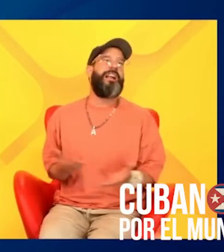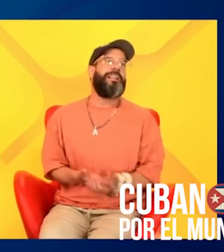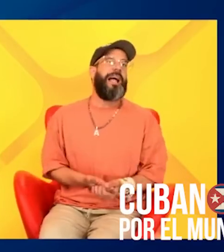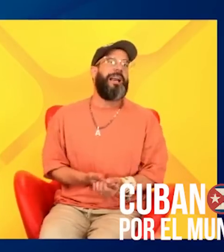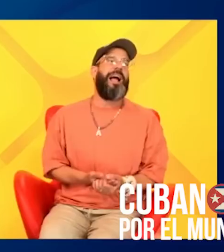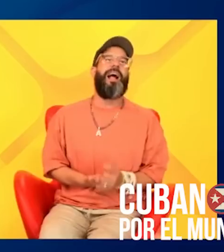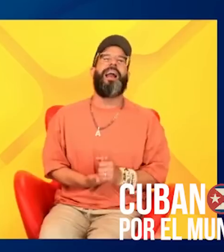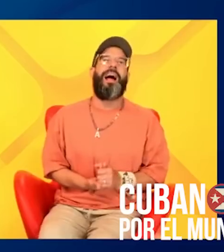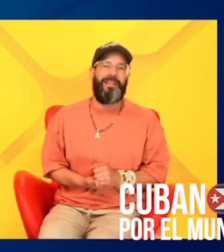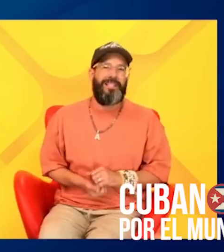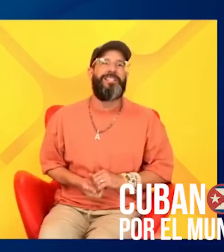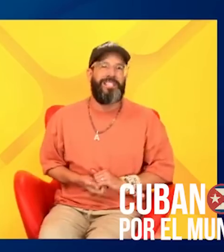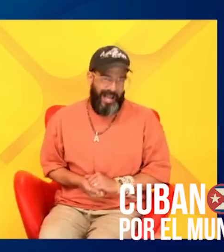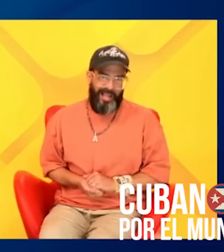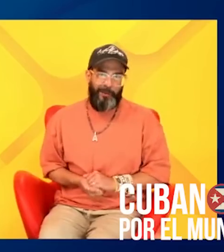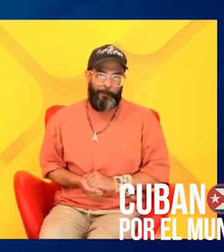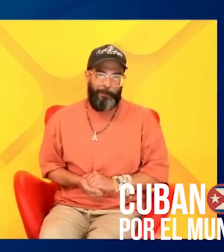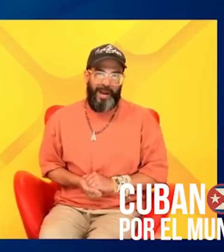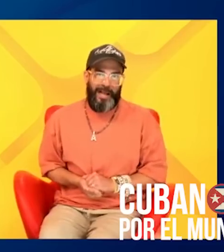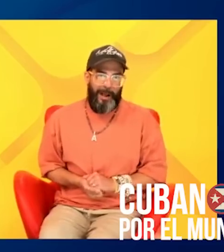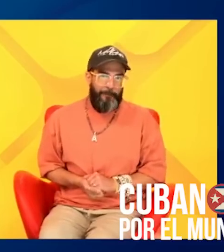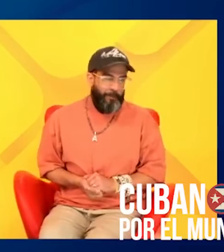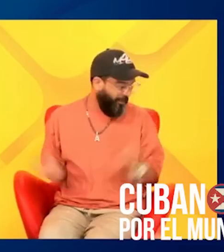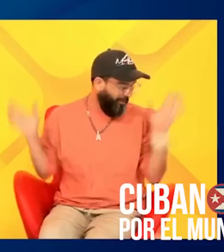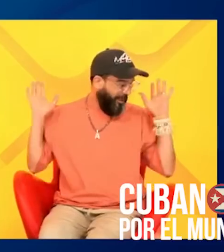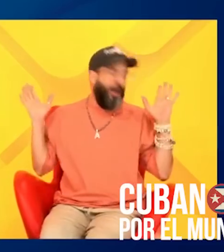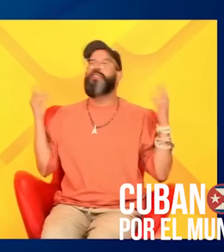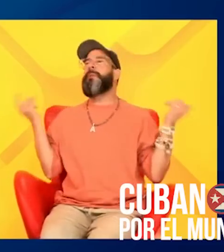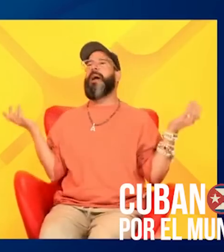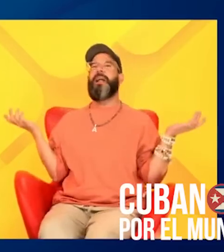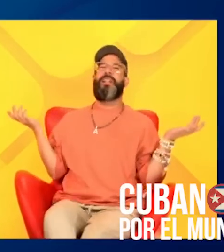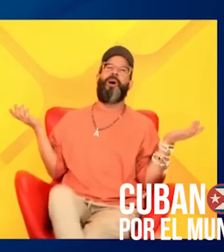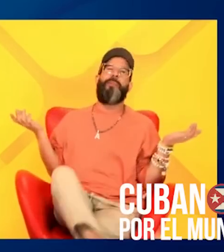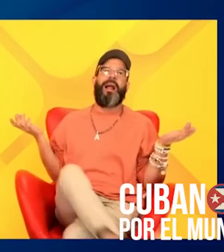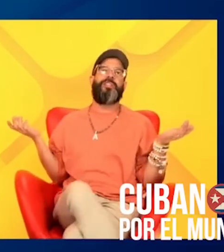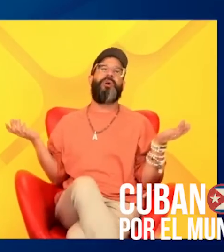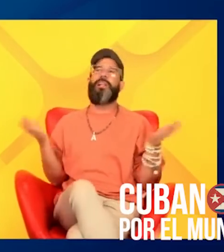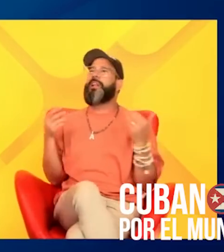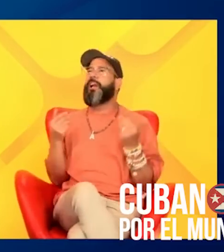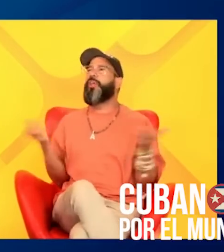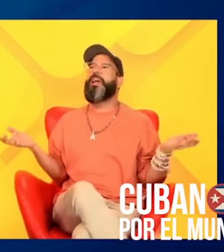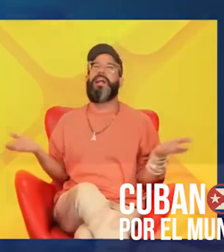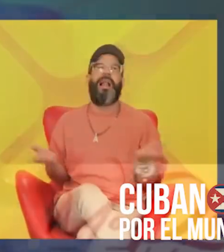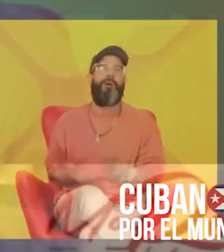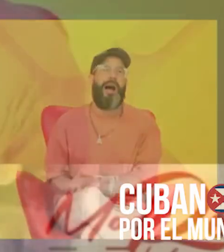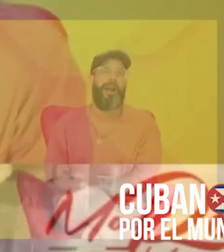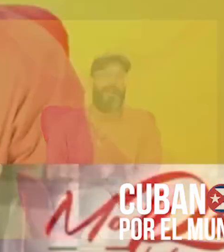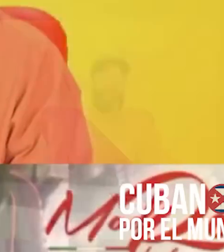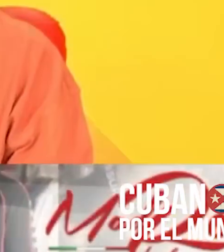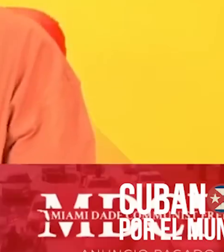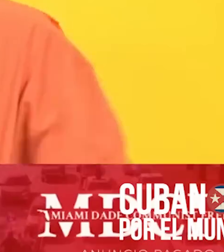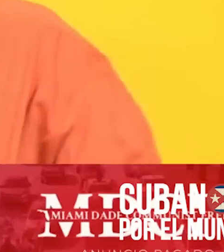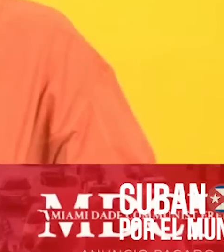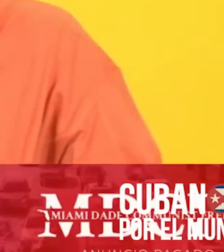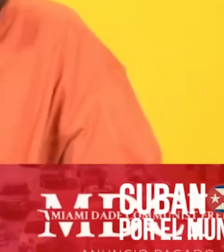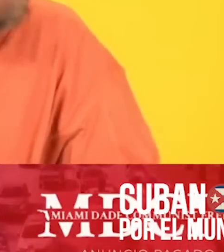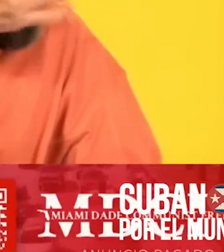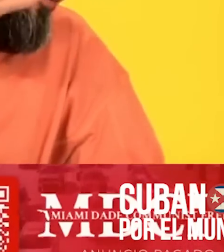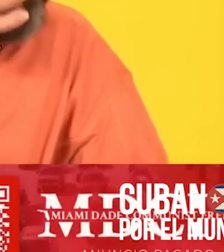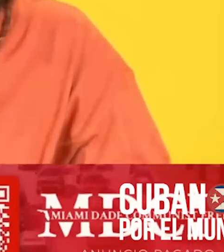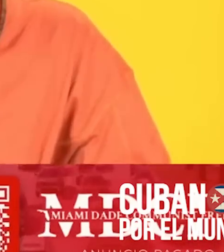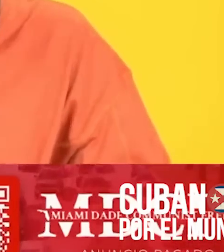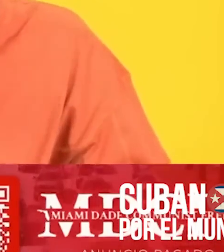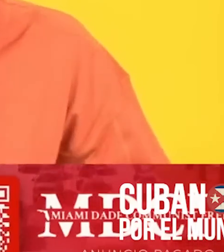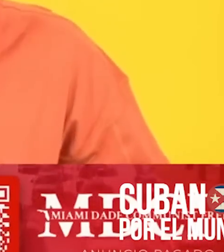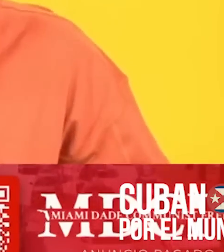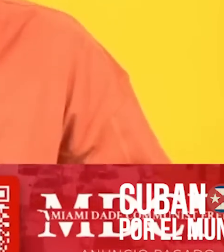medidas sanitarias garantizadas, ¿verdad? Yo no sé para qué este hombre gastó el dinero de ir a La Habana. Si en un momento me